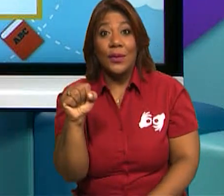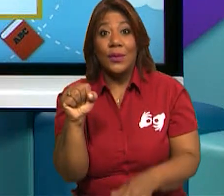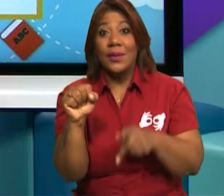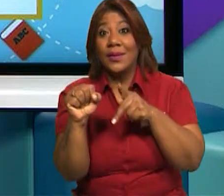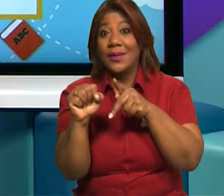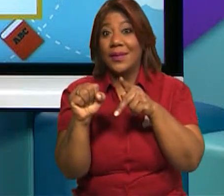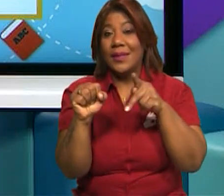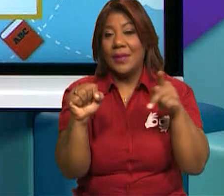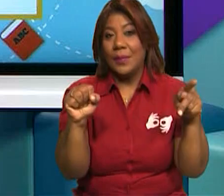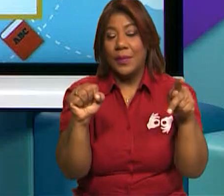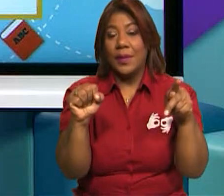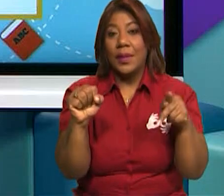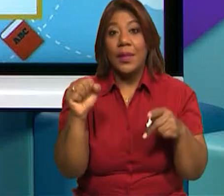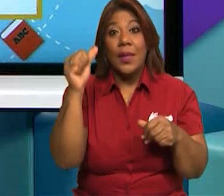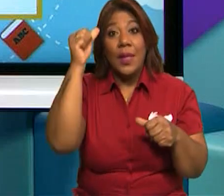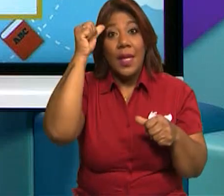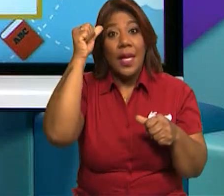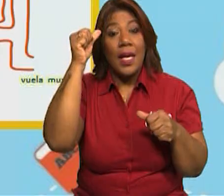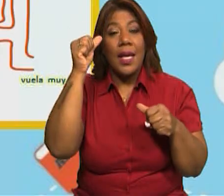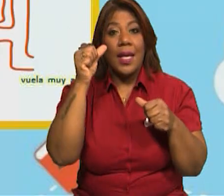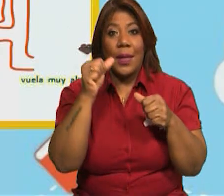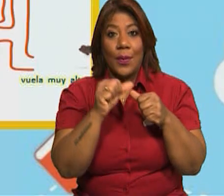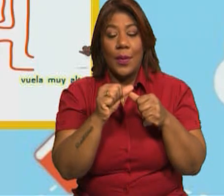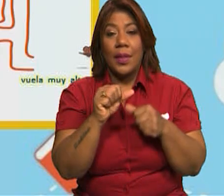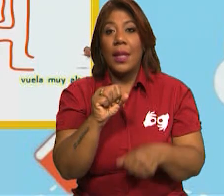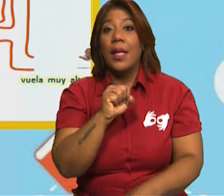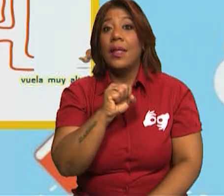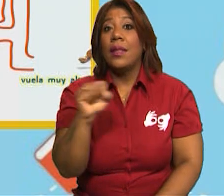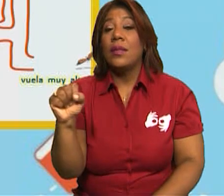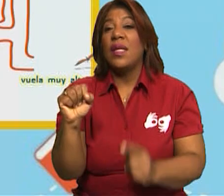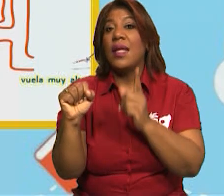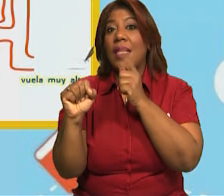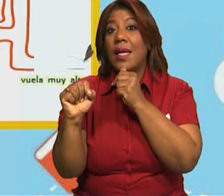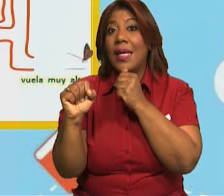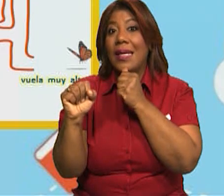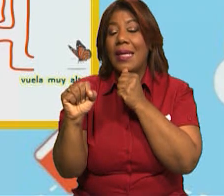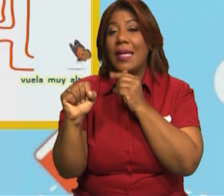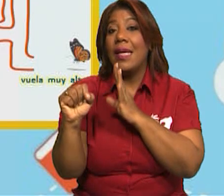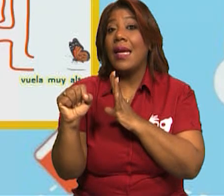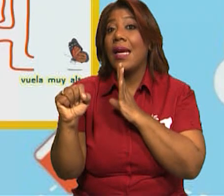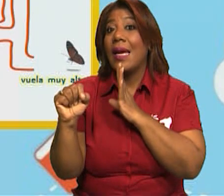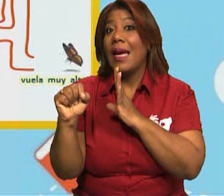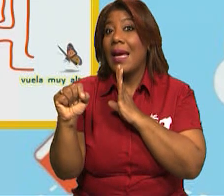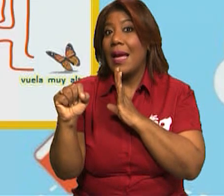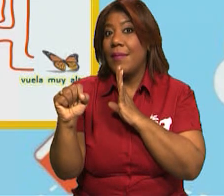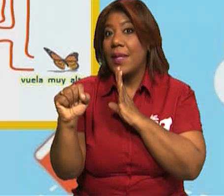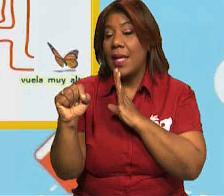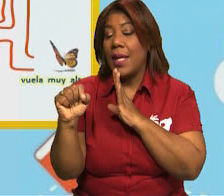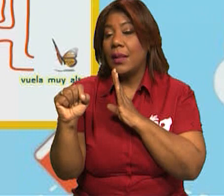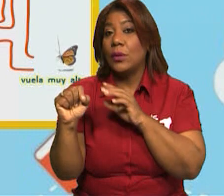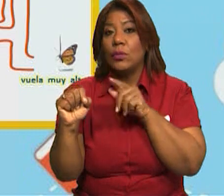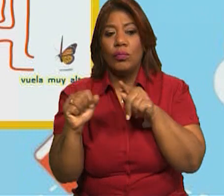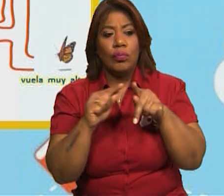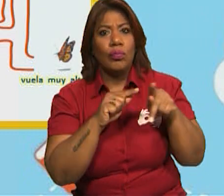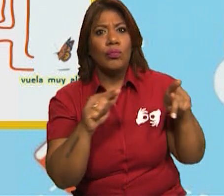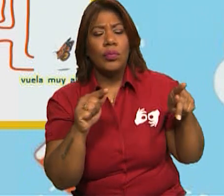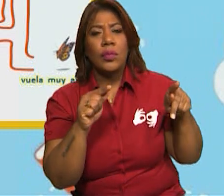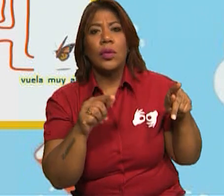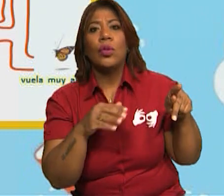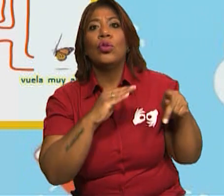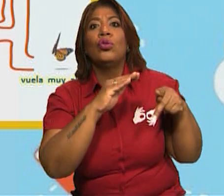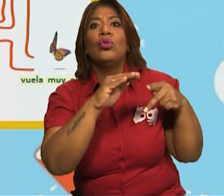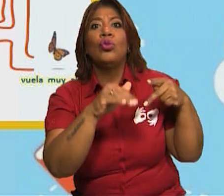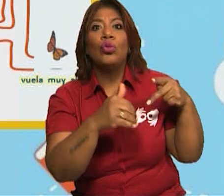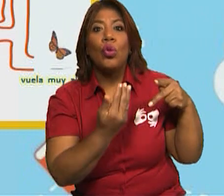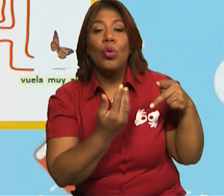predicado. Recuerden que el sujeto es de quien se habla, la persona de quien se está hablando, y el predicado es lo